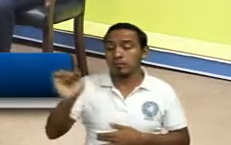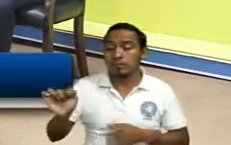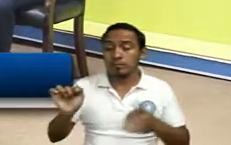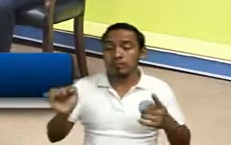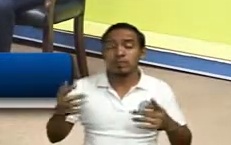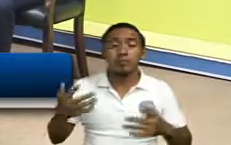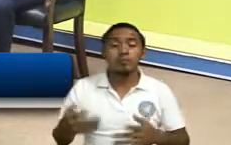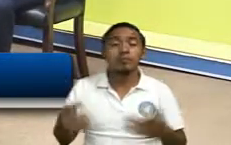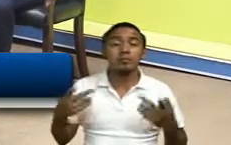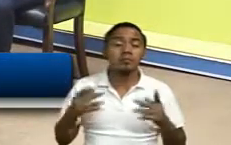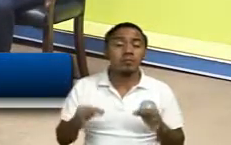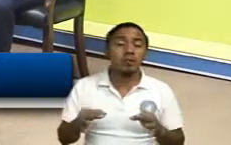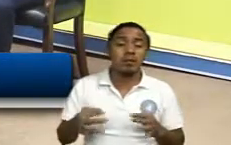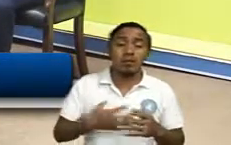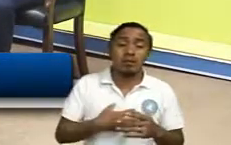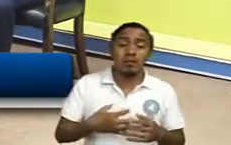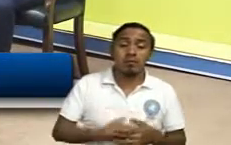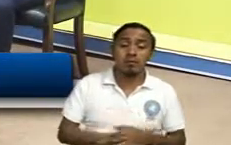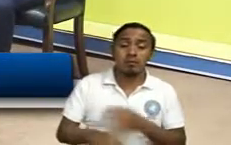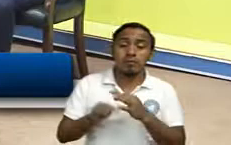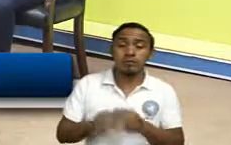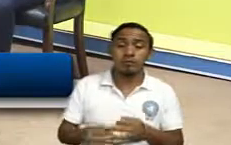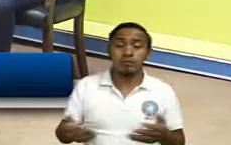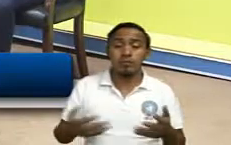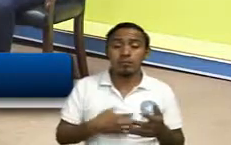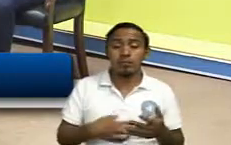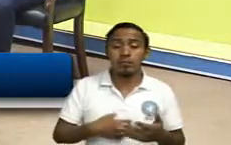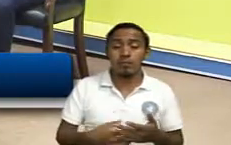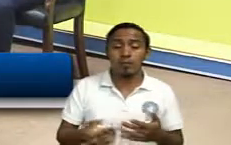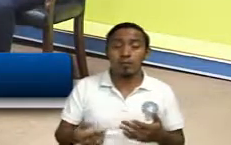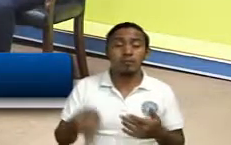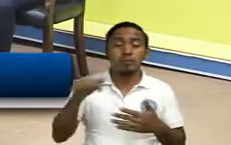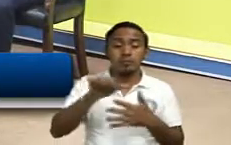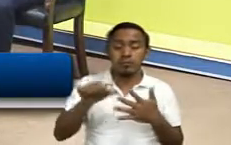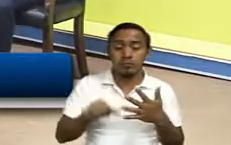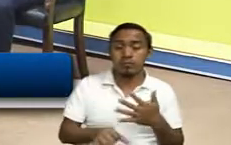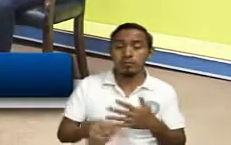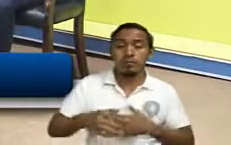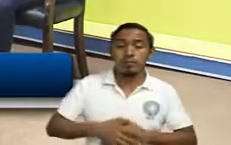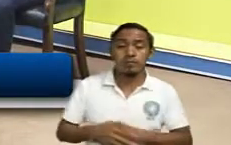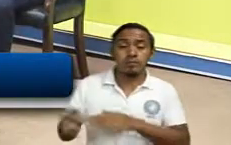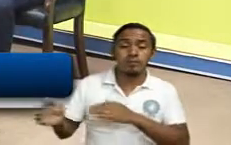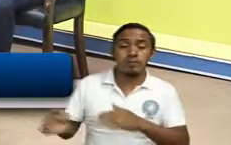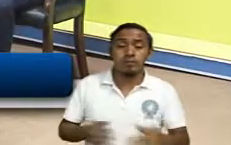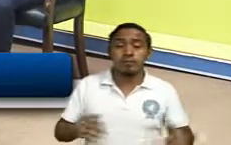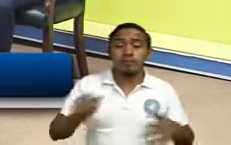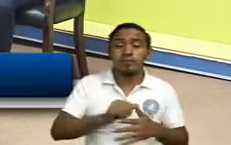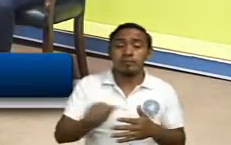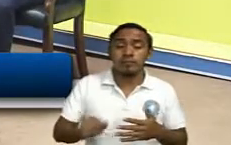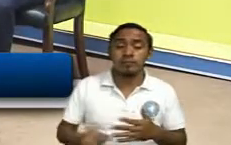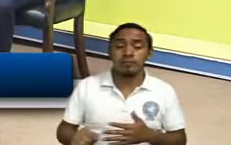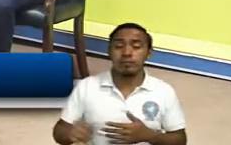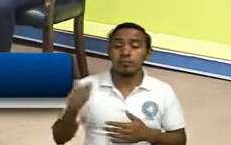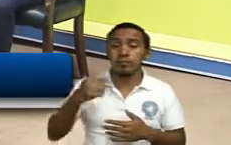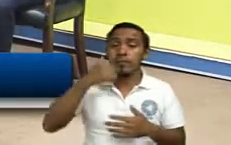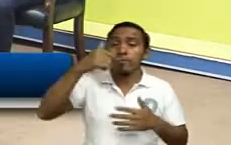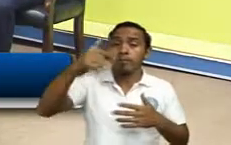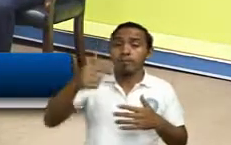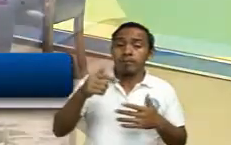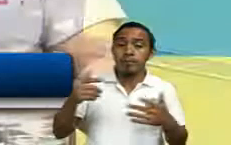puedan hacer un uso adecuado del artículo. En el caso que se refería usted a lo que